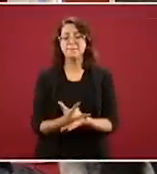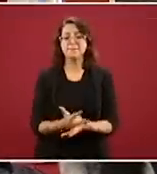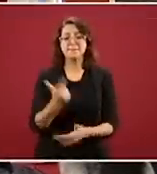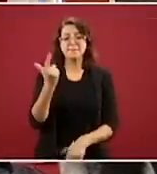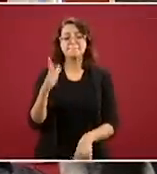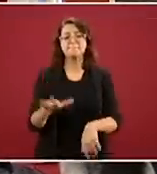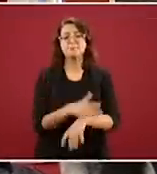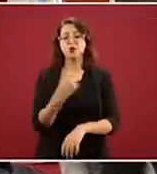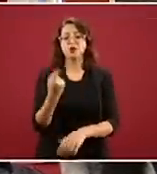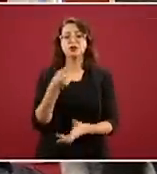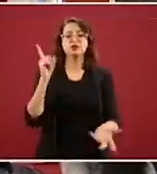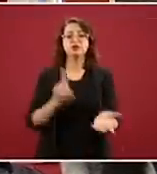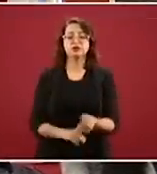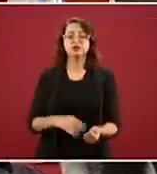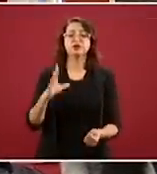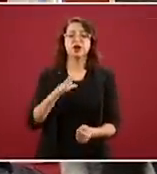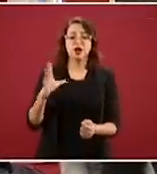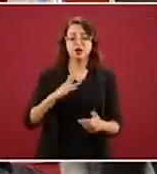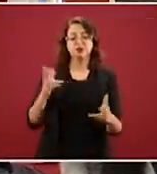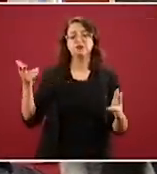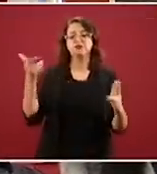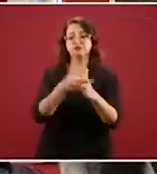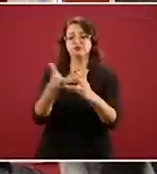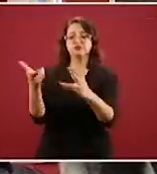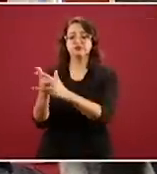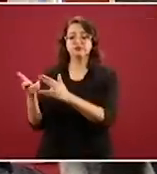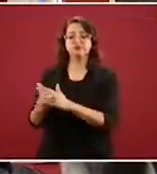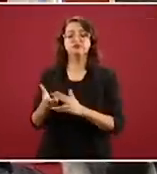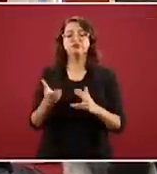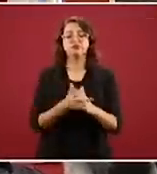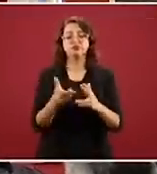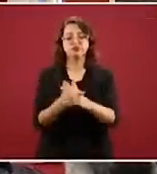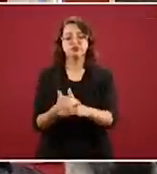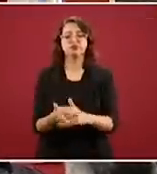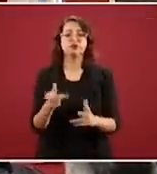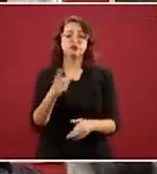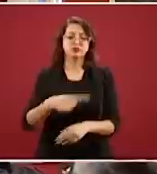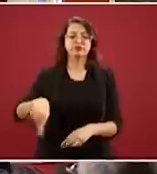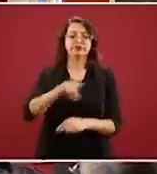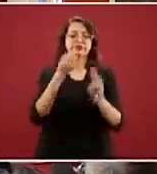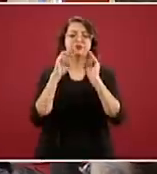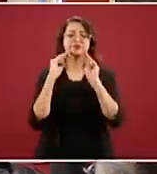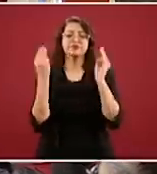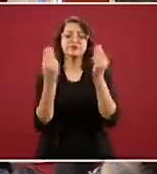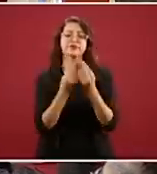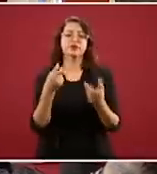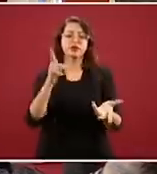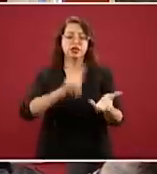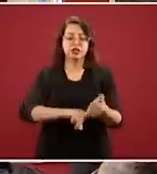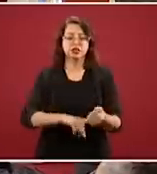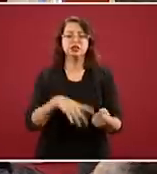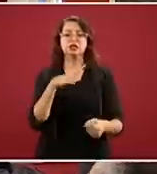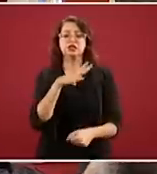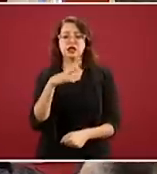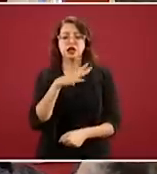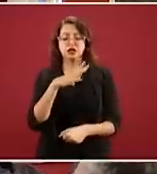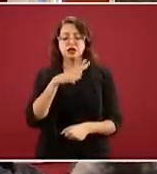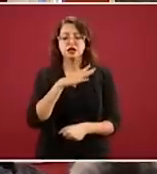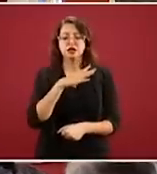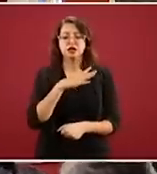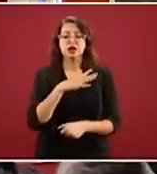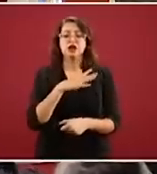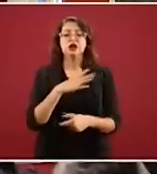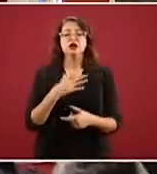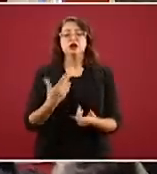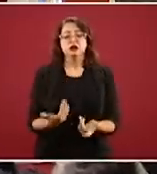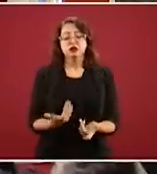van los homicidios, particularmente aquellos vinculados a la delincuencia organizada. En contrapartida,